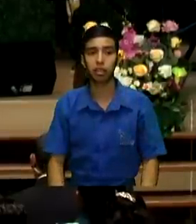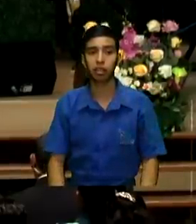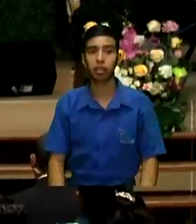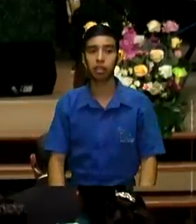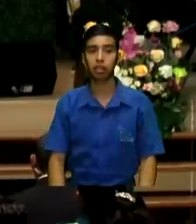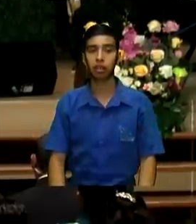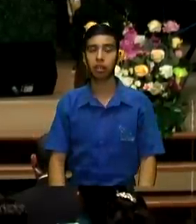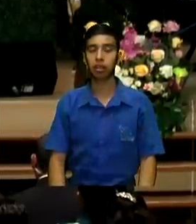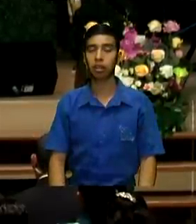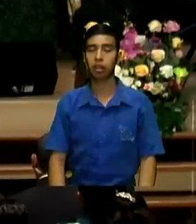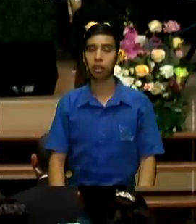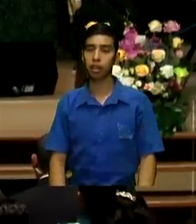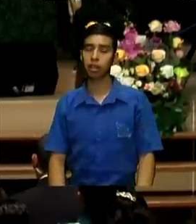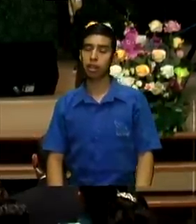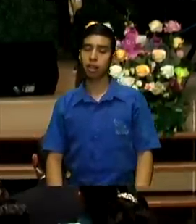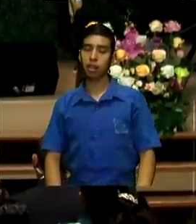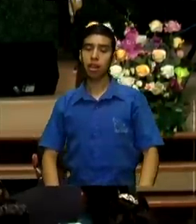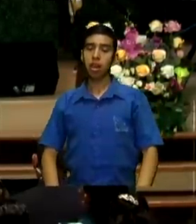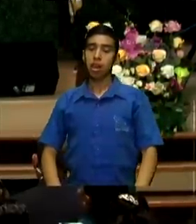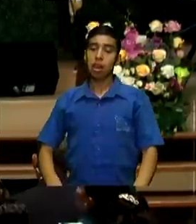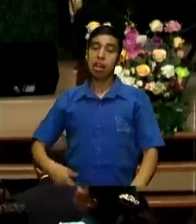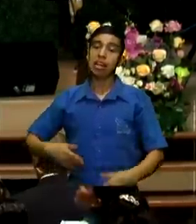porque ese es vandalismo.